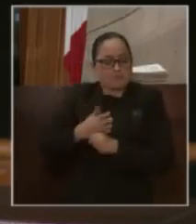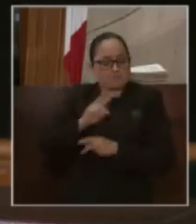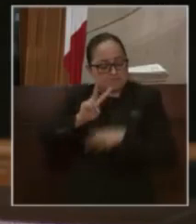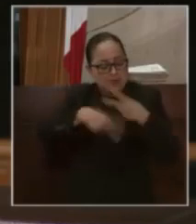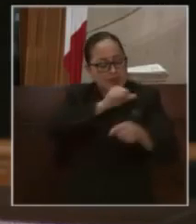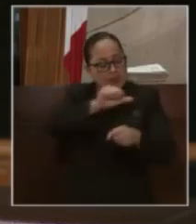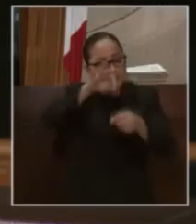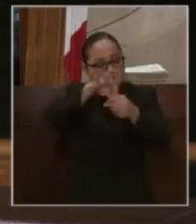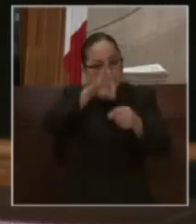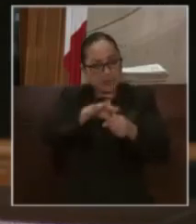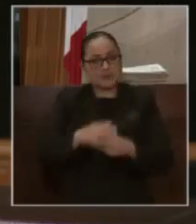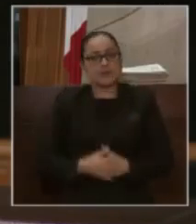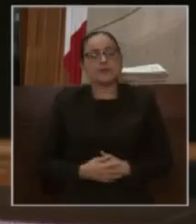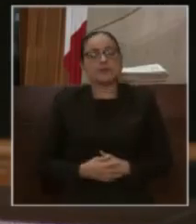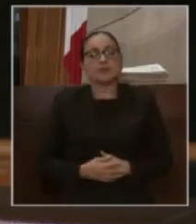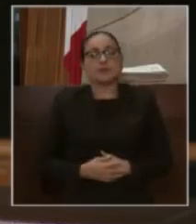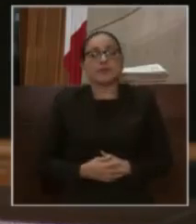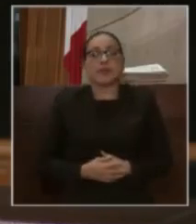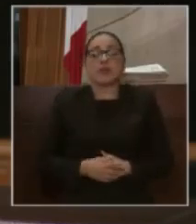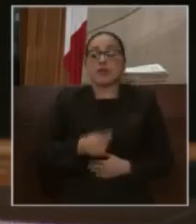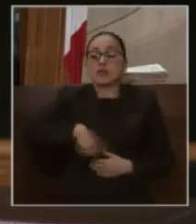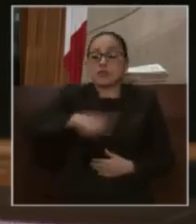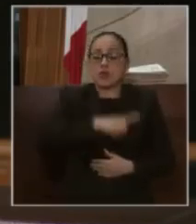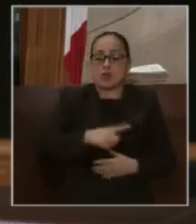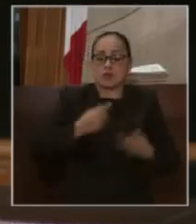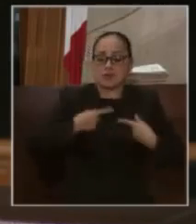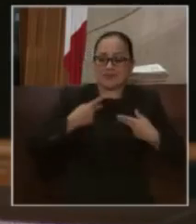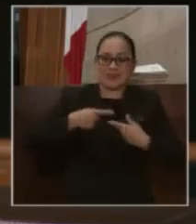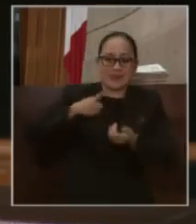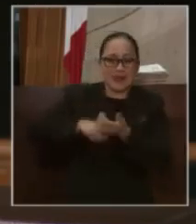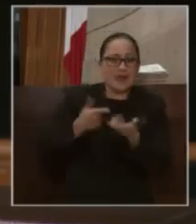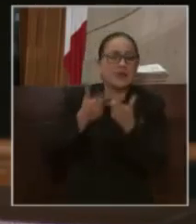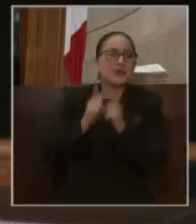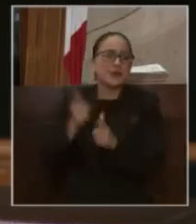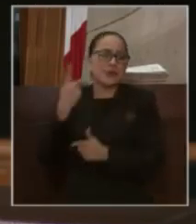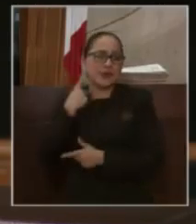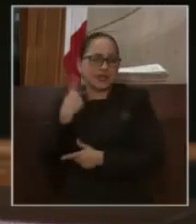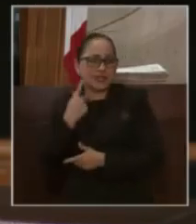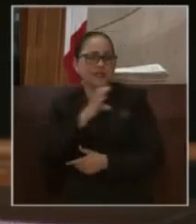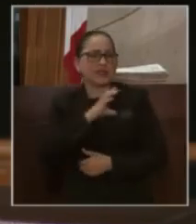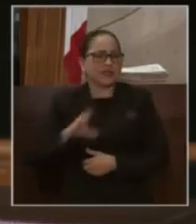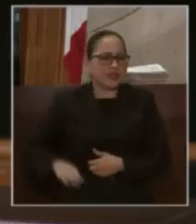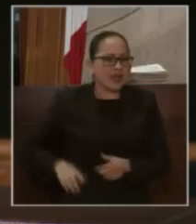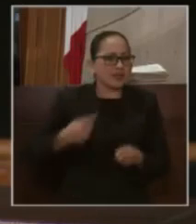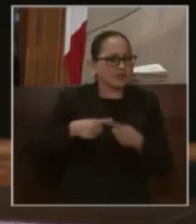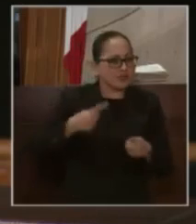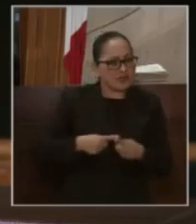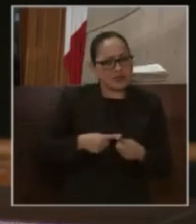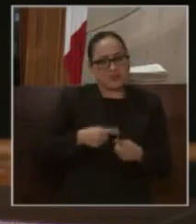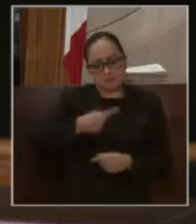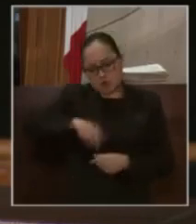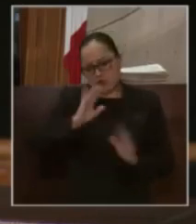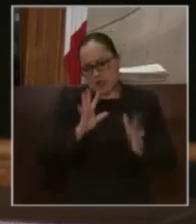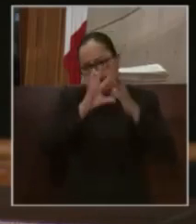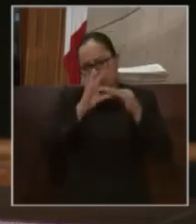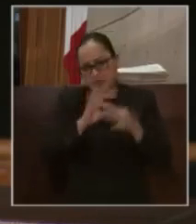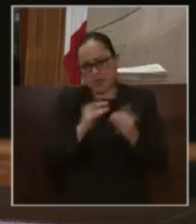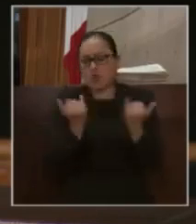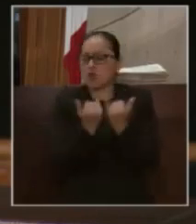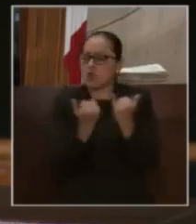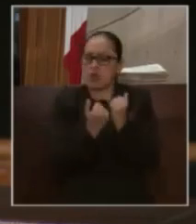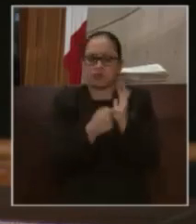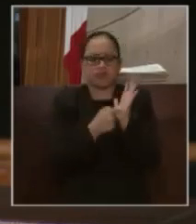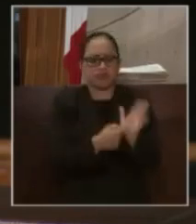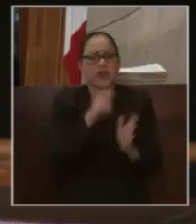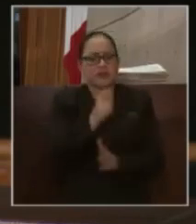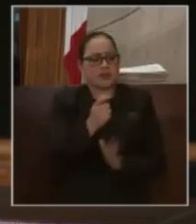democrático. Los actores políticos, como ya todos los aquí presentes lo hemos señalado, también mostraron